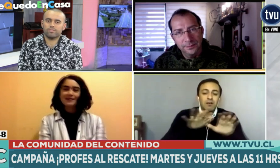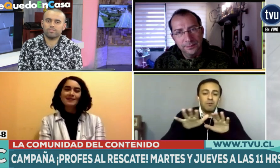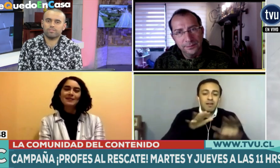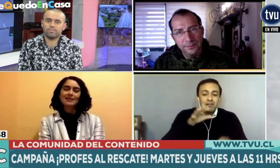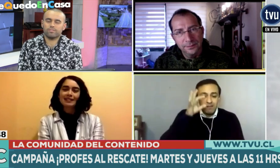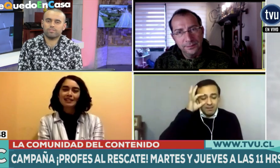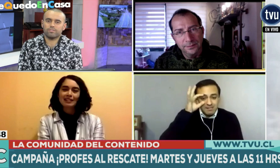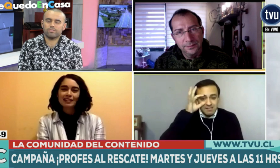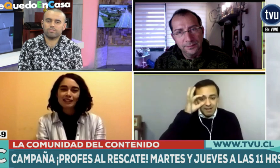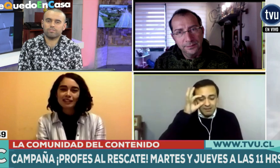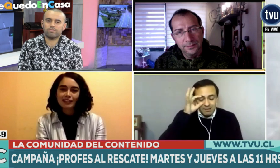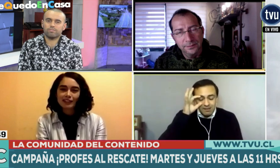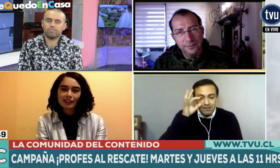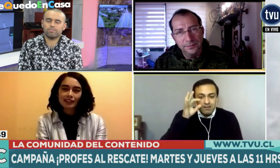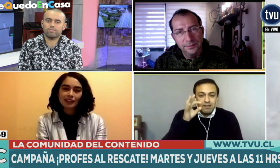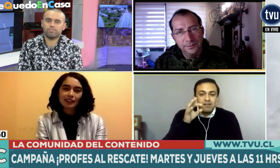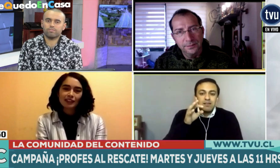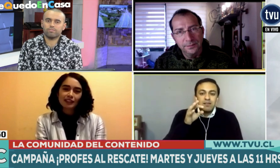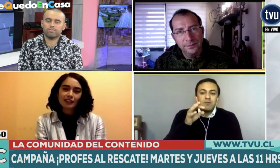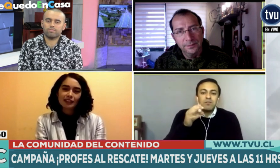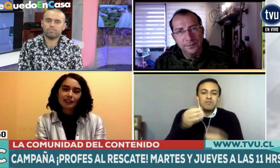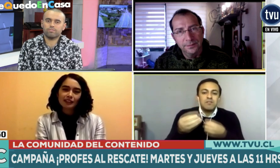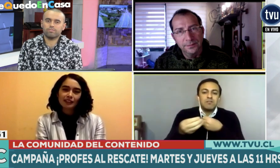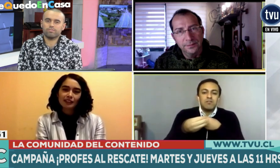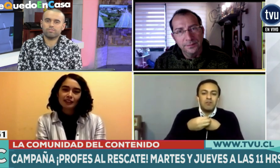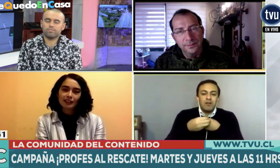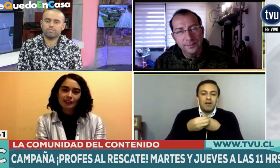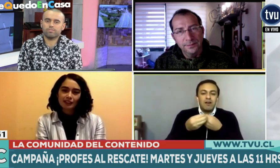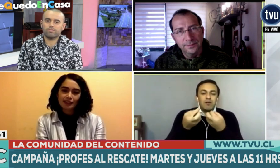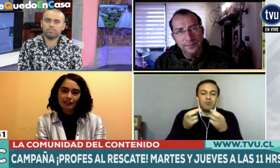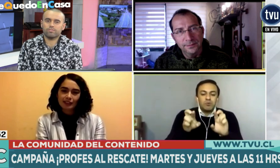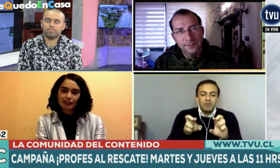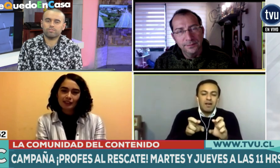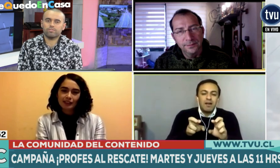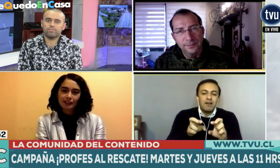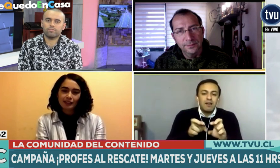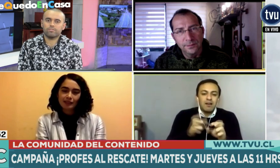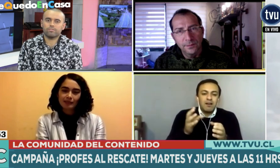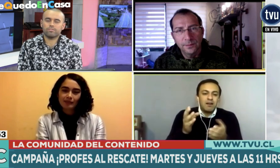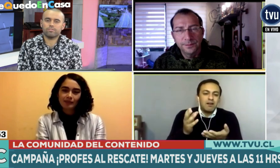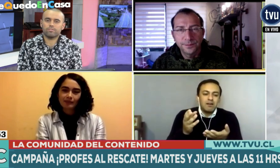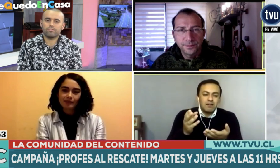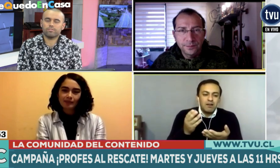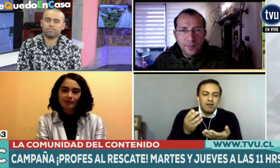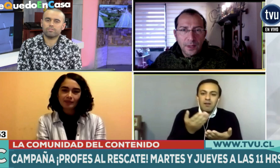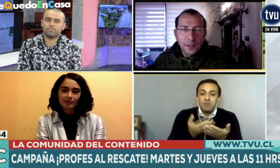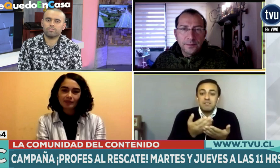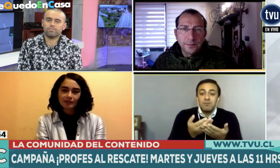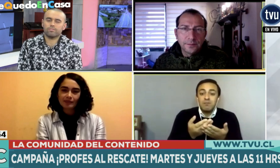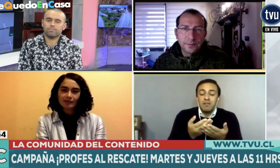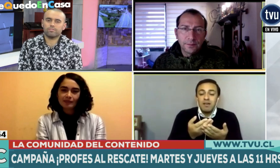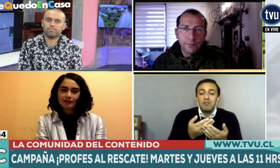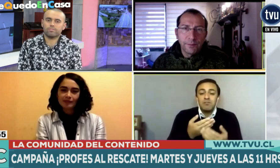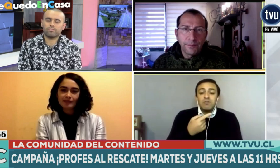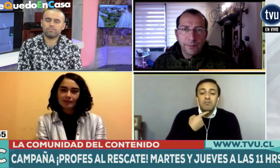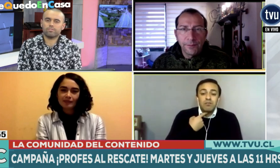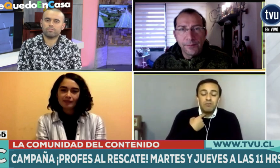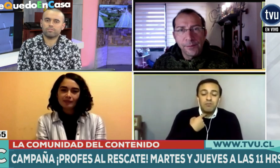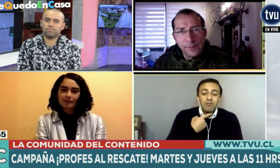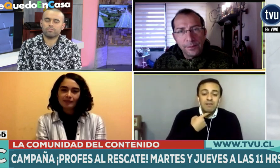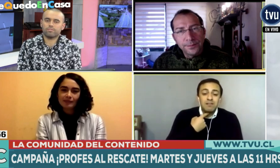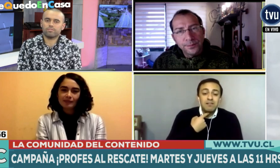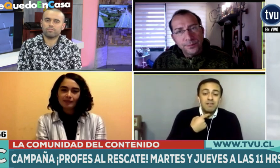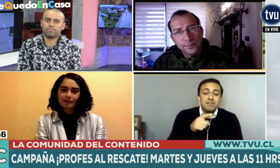en algunas actividades de CICAT. Y cuando se nos dio la oportunidad, la aprovechamos de inmediato y